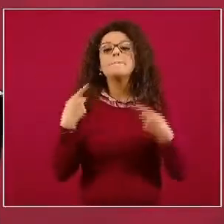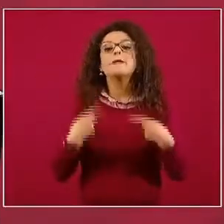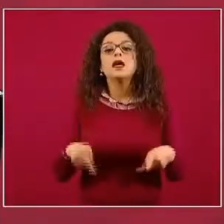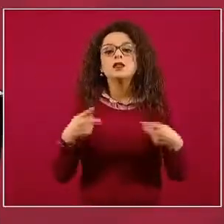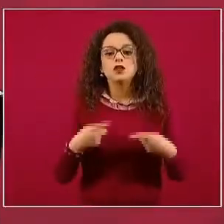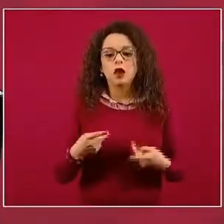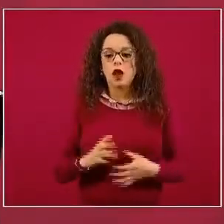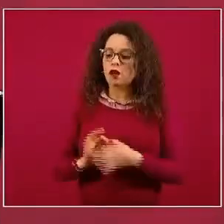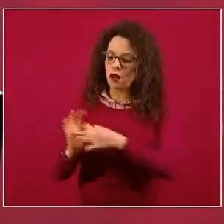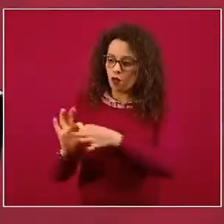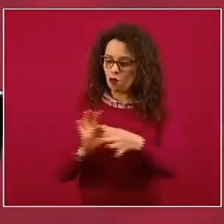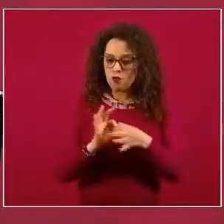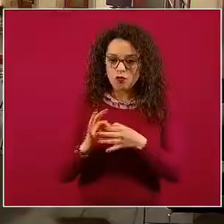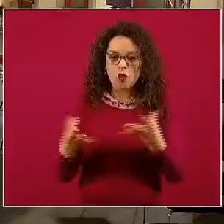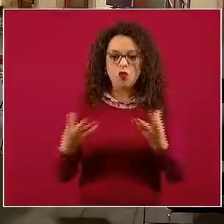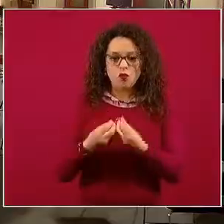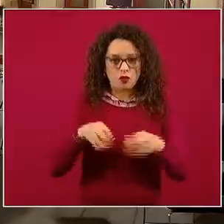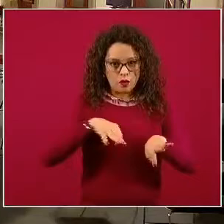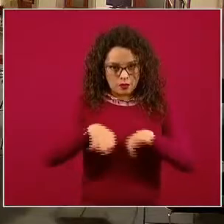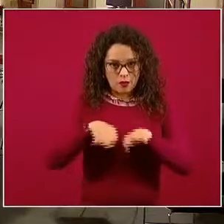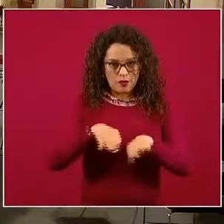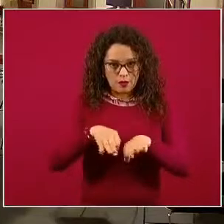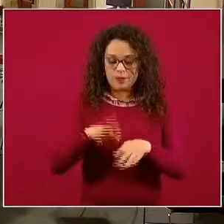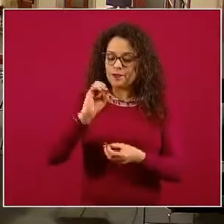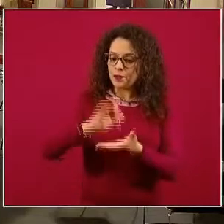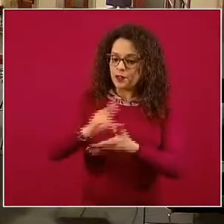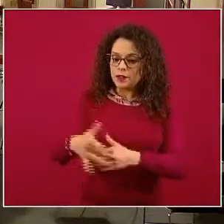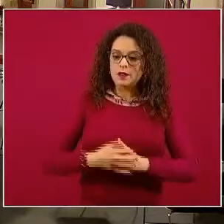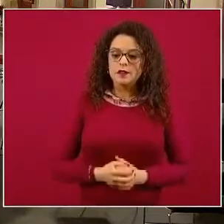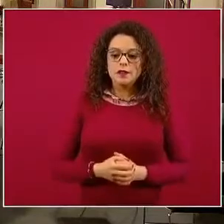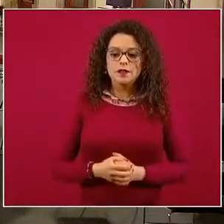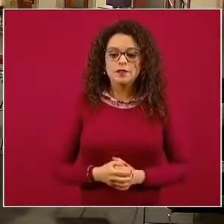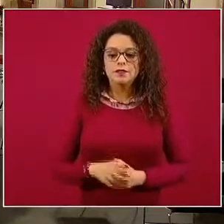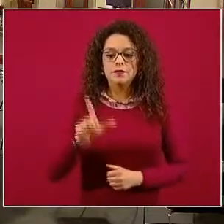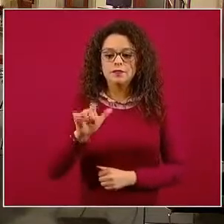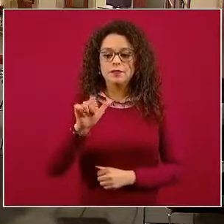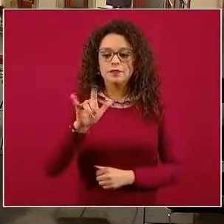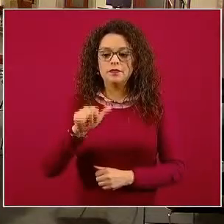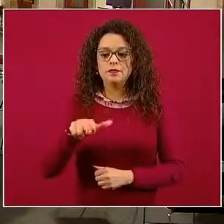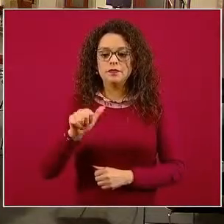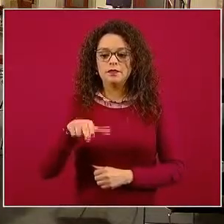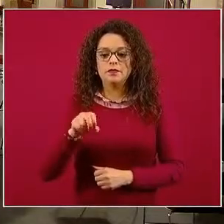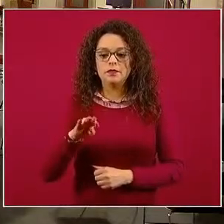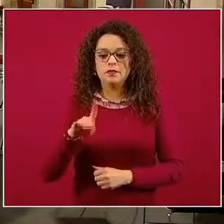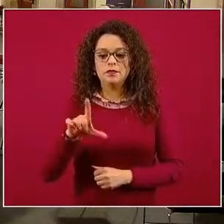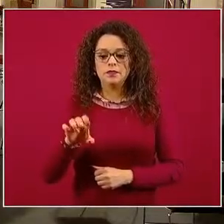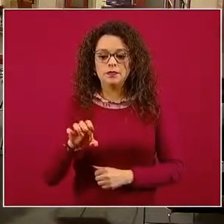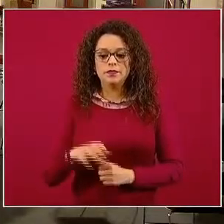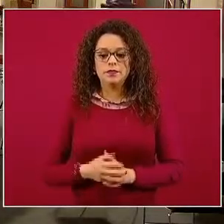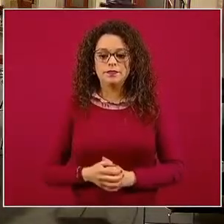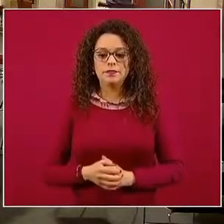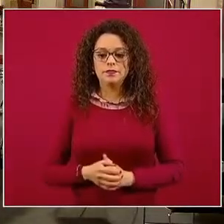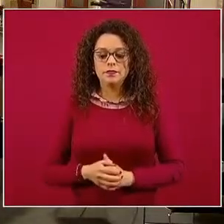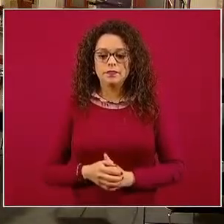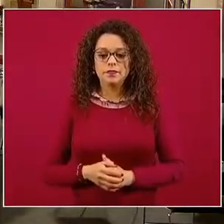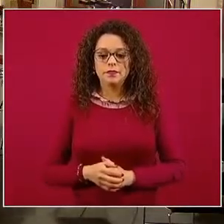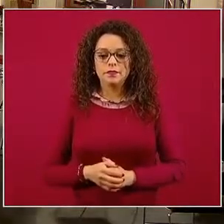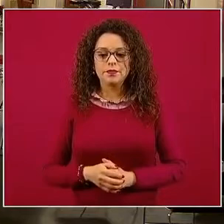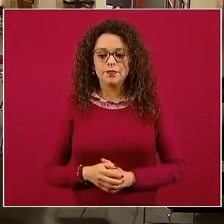colaborativamente. Muchas gracias. Liliana Noble de Pulso Saludable. Usted, por favor, Carlos Avaroa.